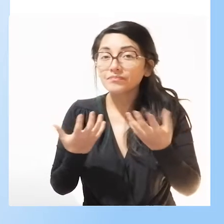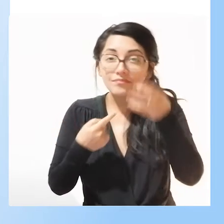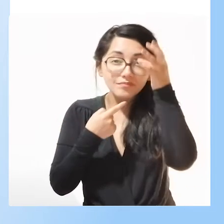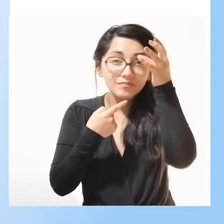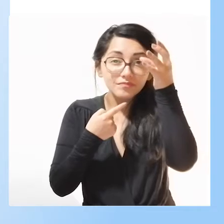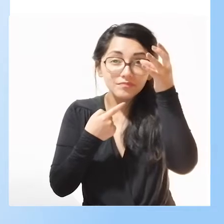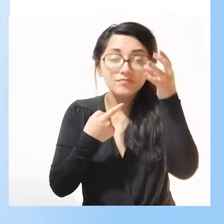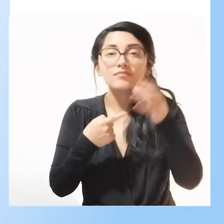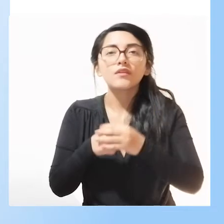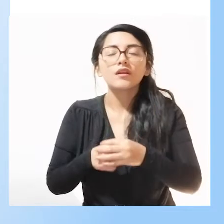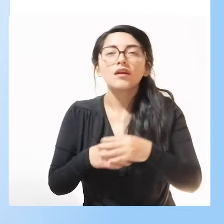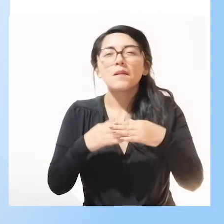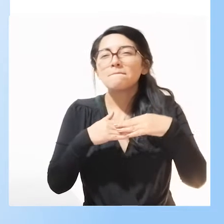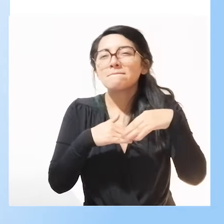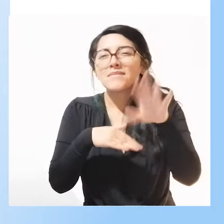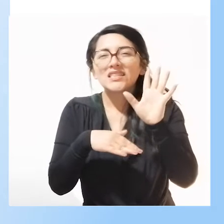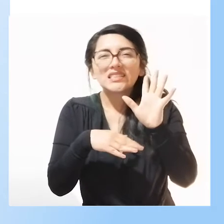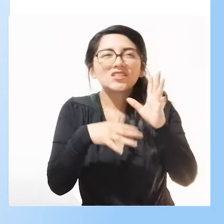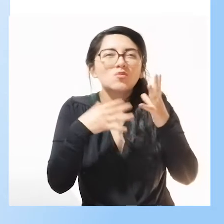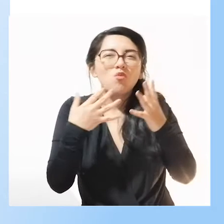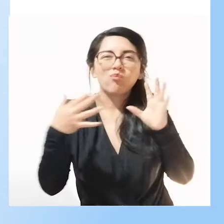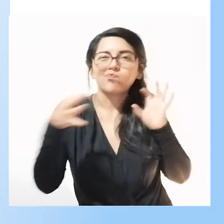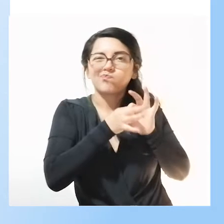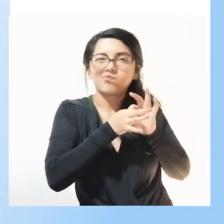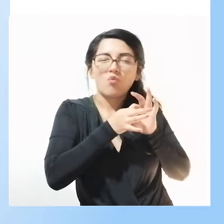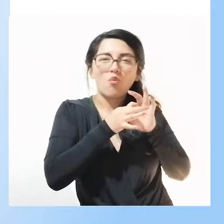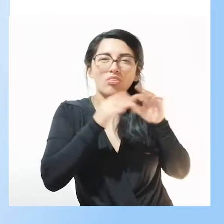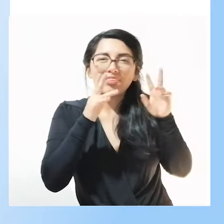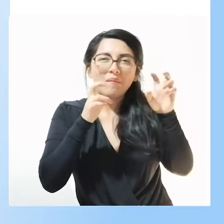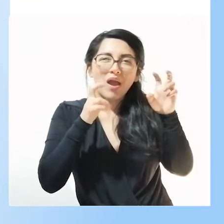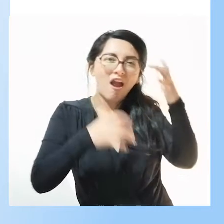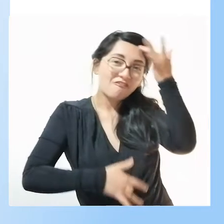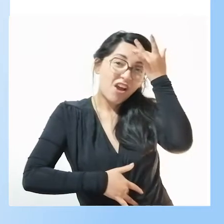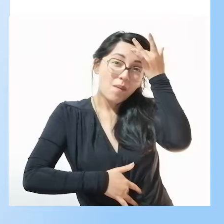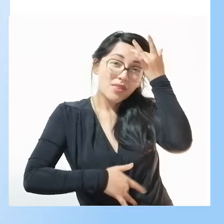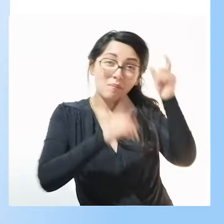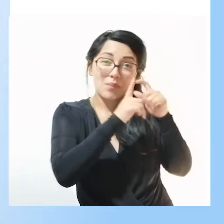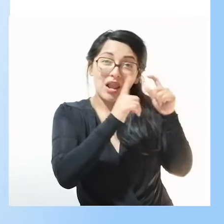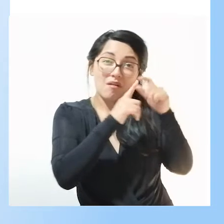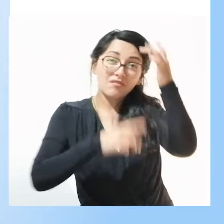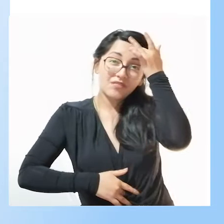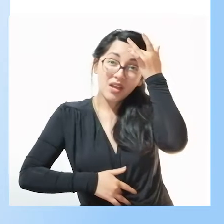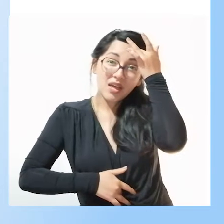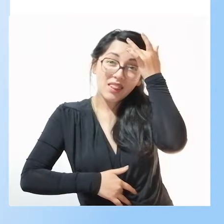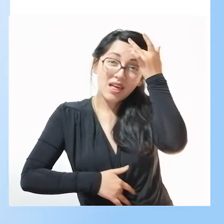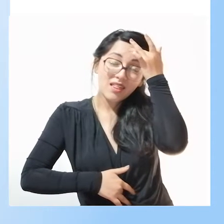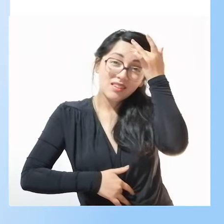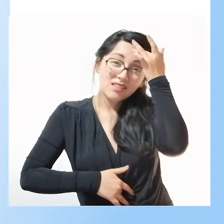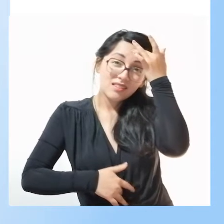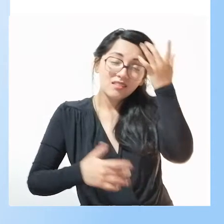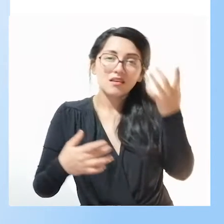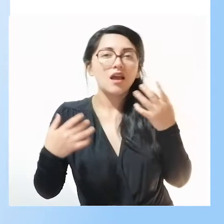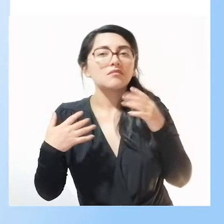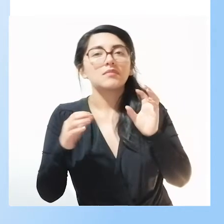tiempo ha estado sometido al concepto de enfermedad, es decir, se ha hablado de enfermedad sin referirnos al término